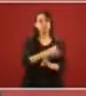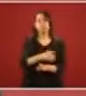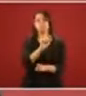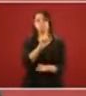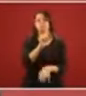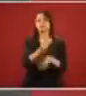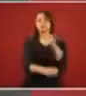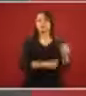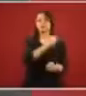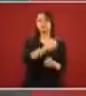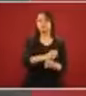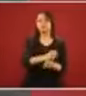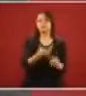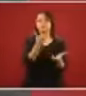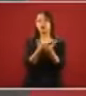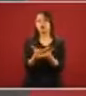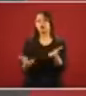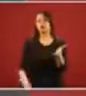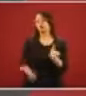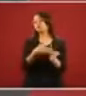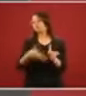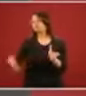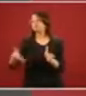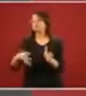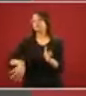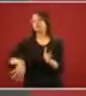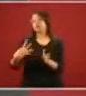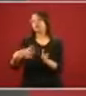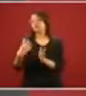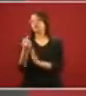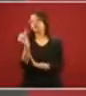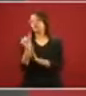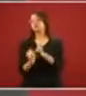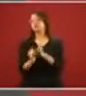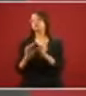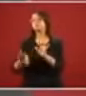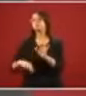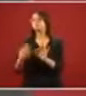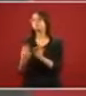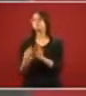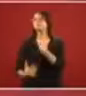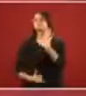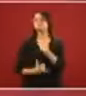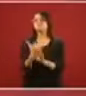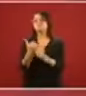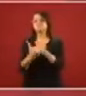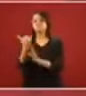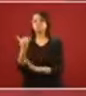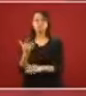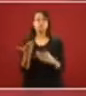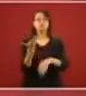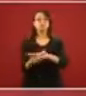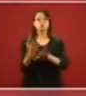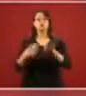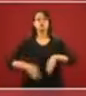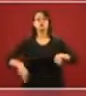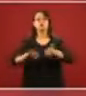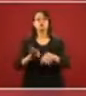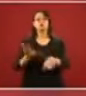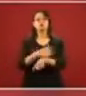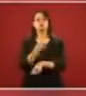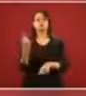Esto es importante porque se va desplegando la Guardia